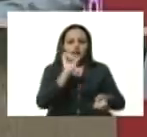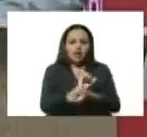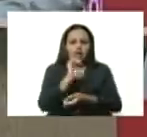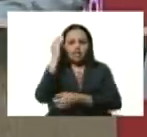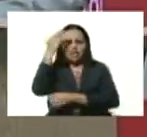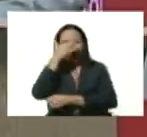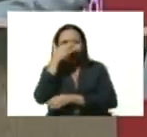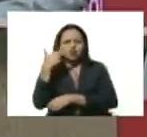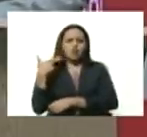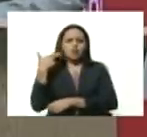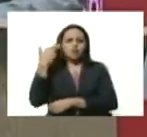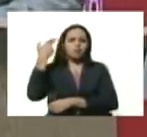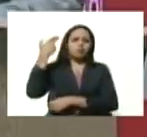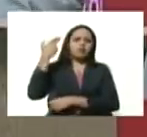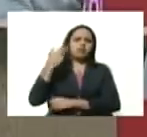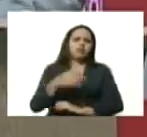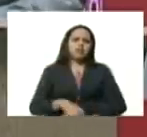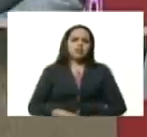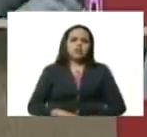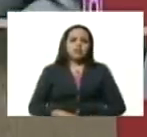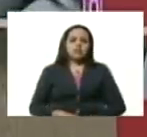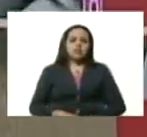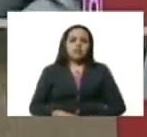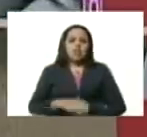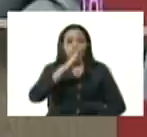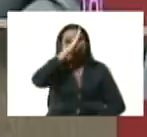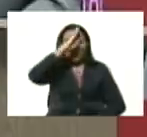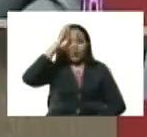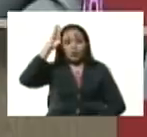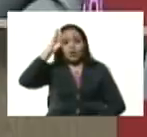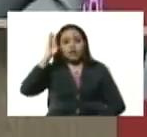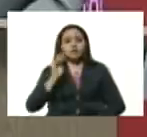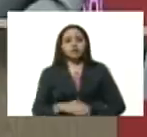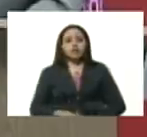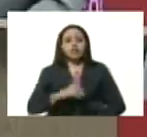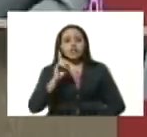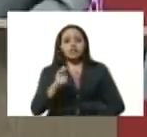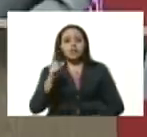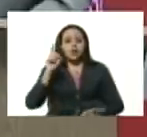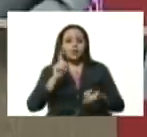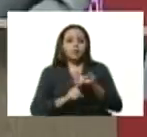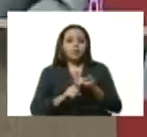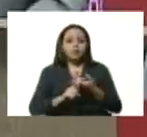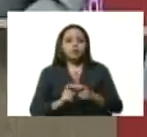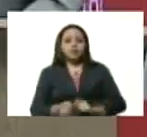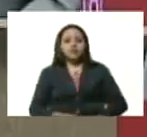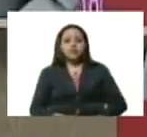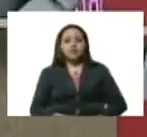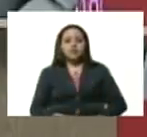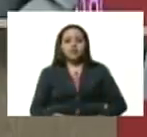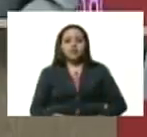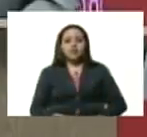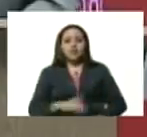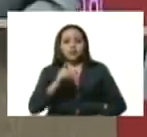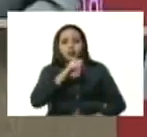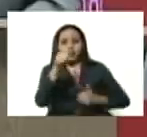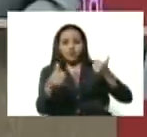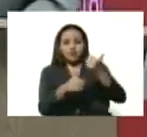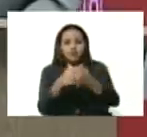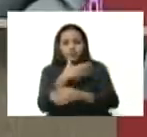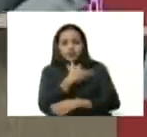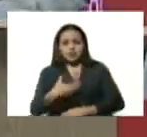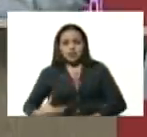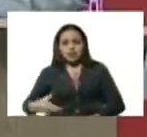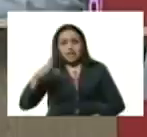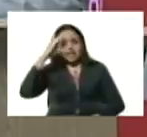asesinato del compañero Diosdado Cabello, de la primera combatiente Cilia Flores, de la vicepresidenta Delcy Rodríguez